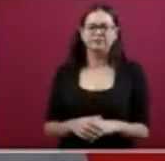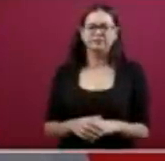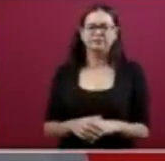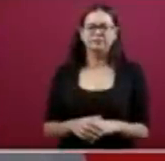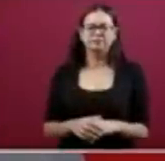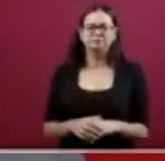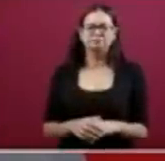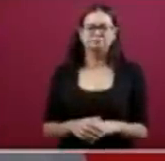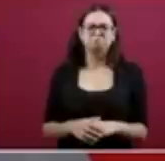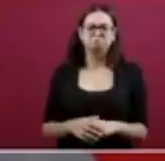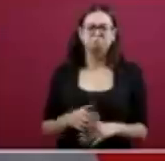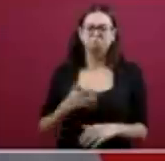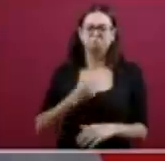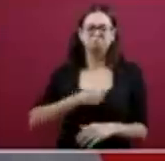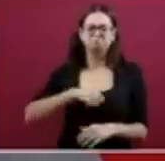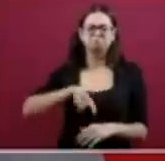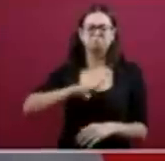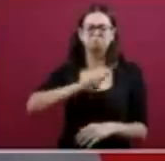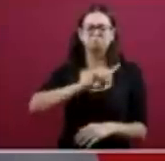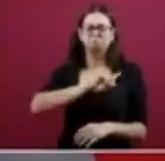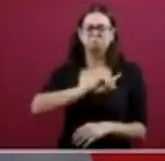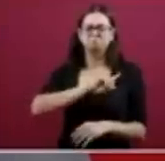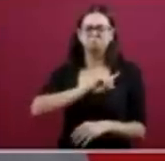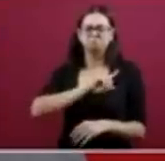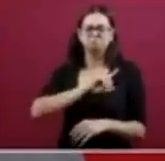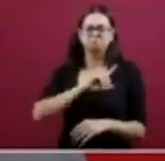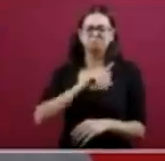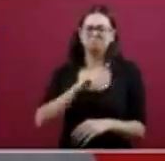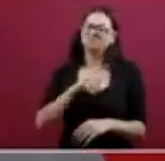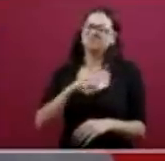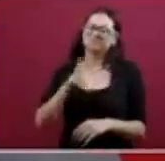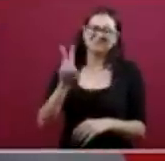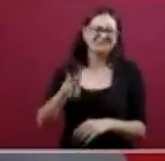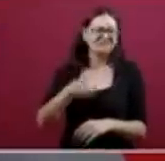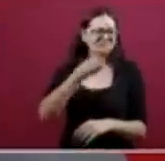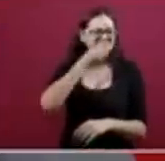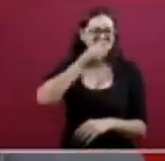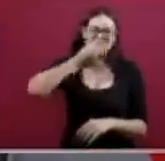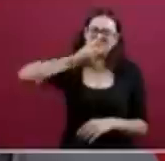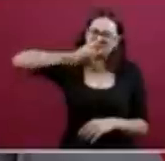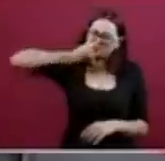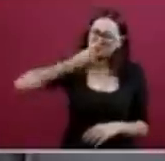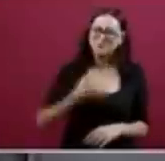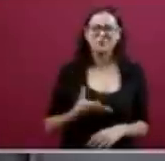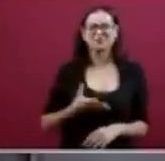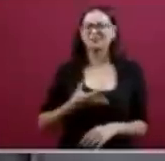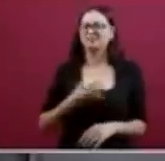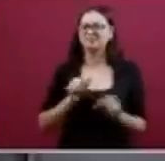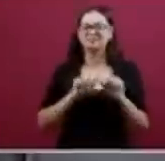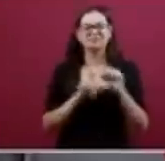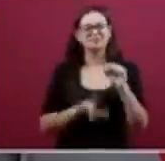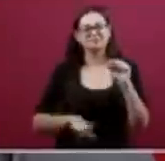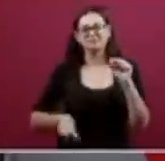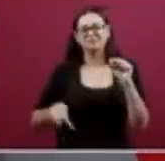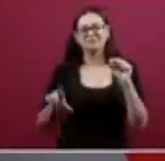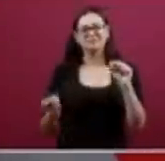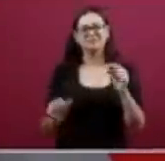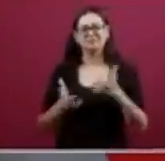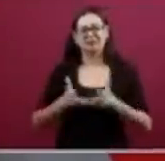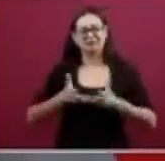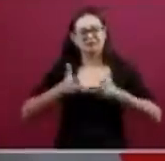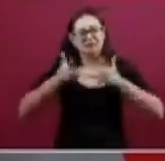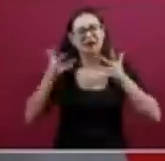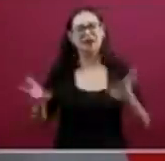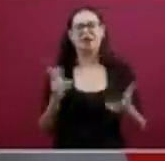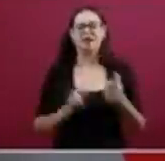bueno, saludable. Es de las cosas extraordinarias de México, de nuestro gran país,